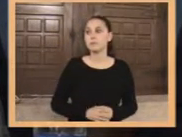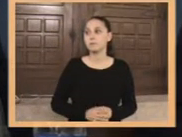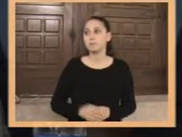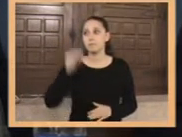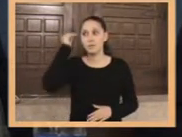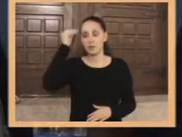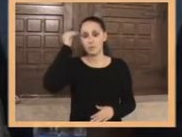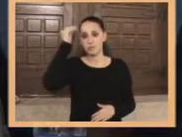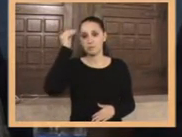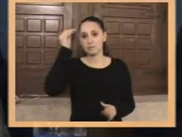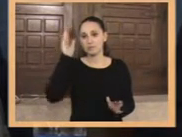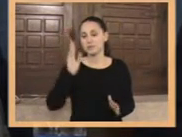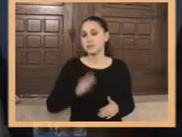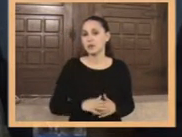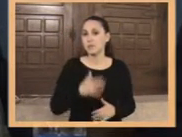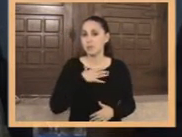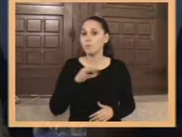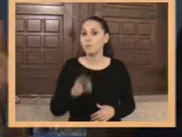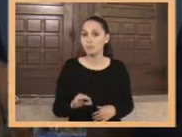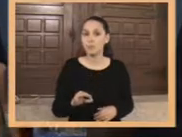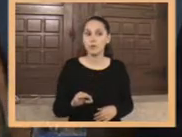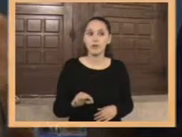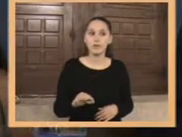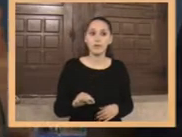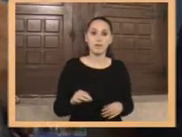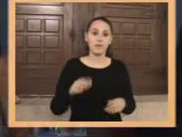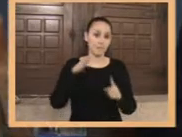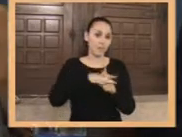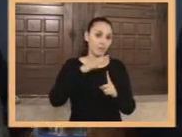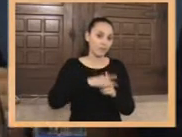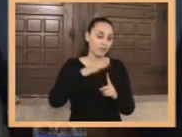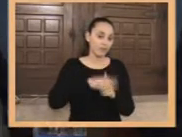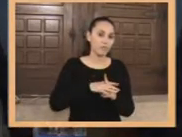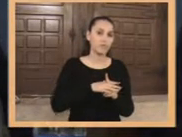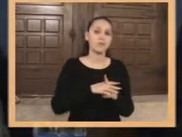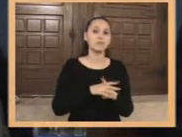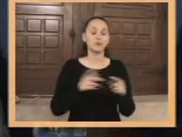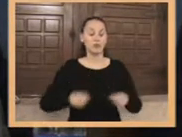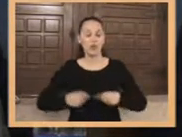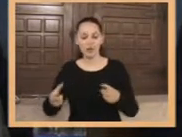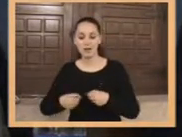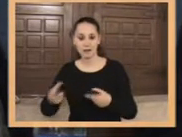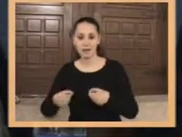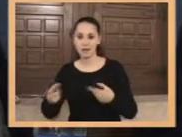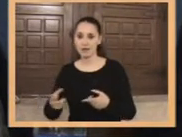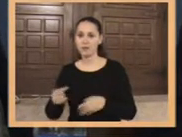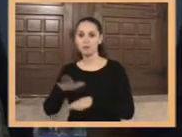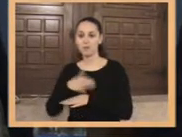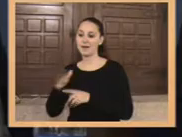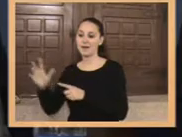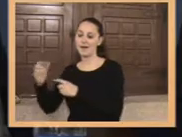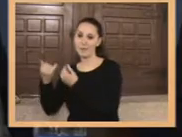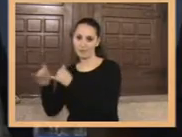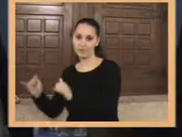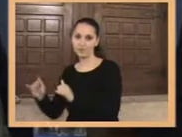la aportación económica a través de facturas de gastos concretos de servicios particulares para llevar a efecto la Gumiparty.